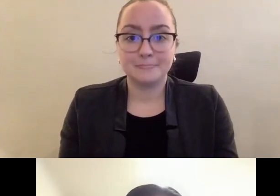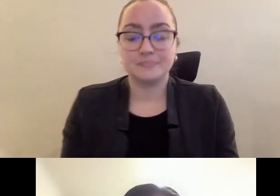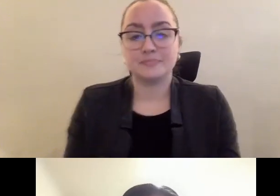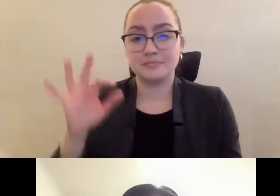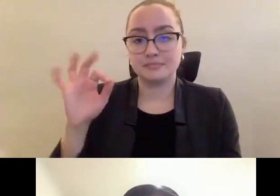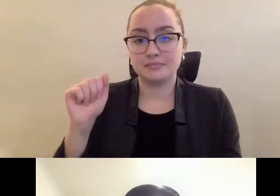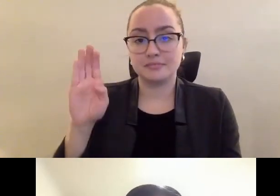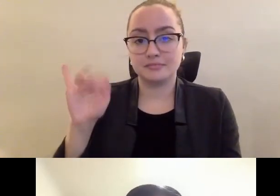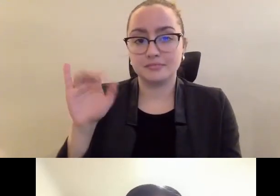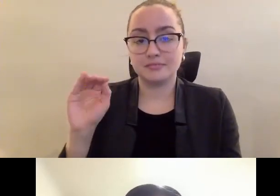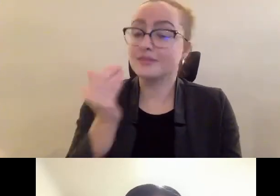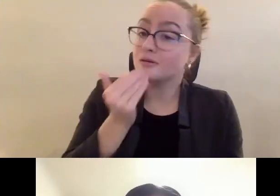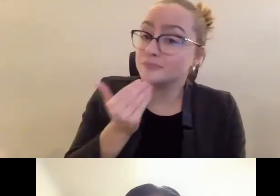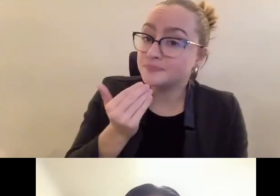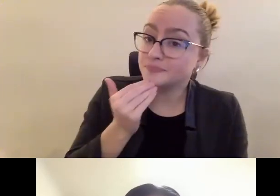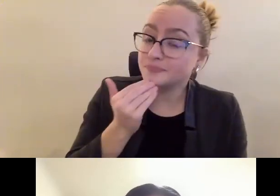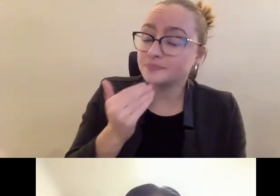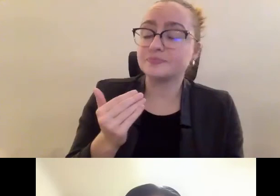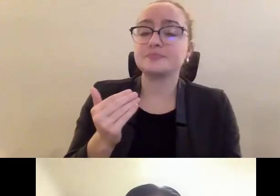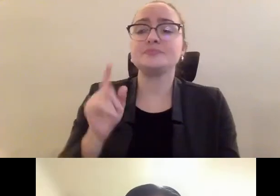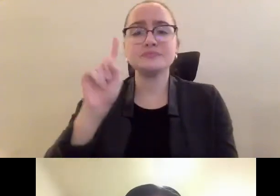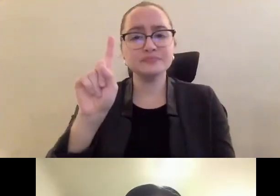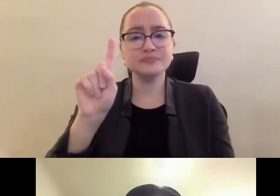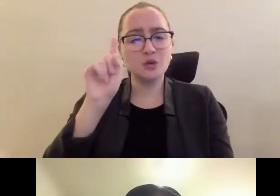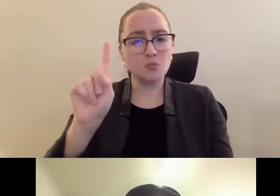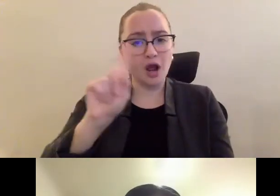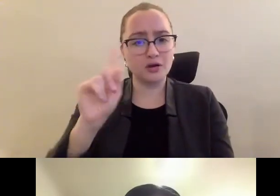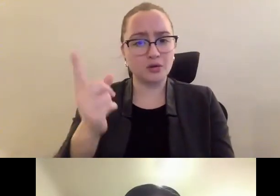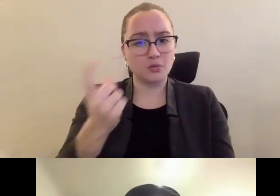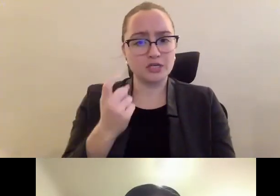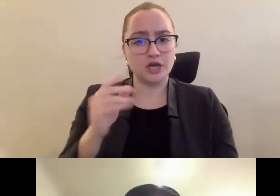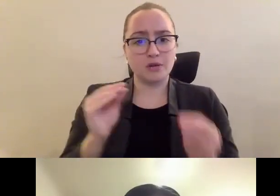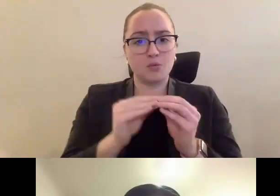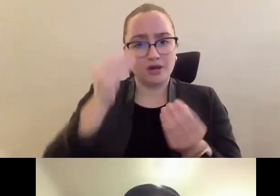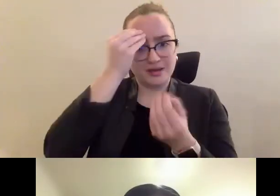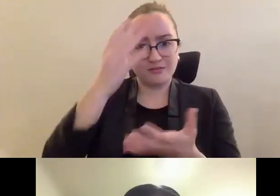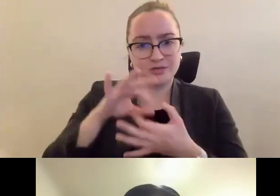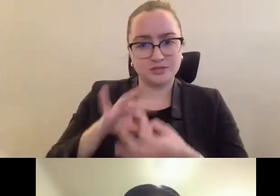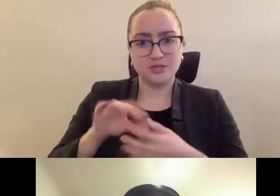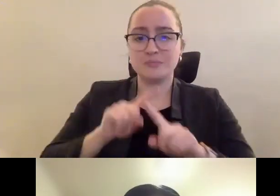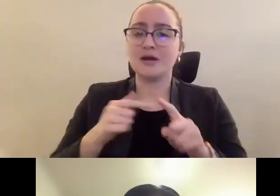no fuera por estas penalidades no se quisieran quedar tanto tiempo. Hay una pregunta que fue para